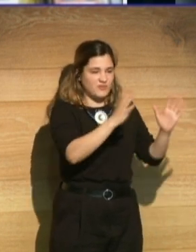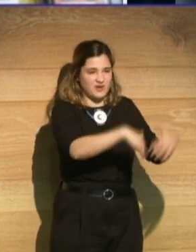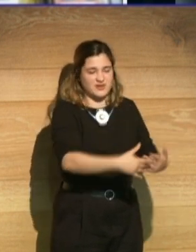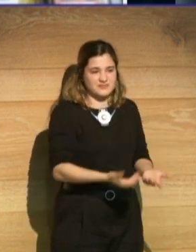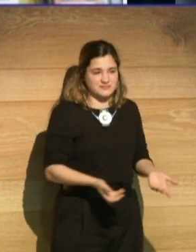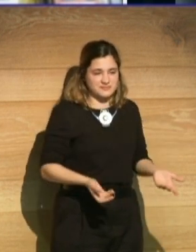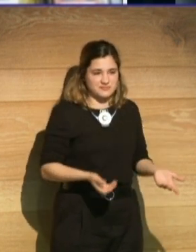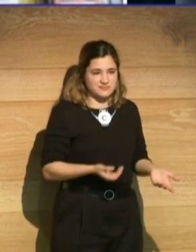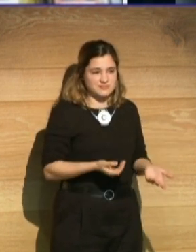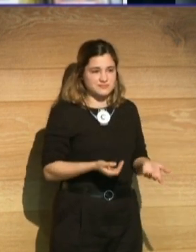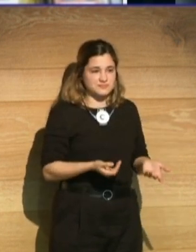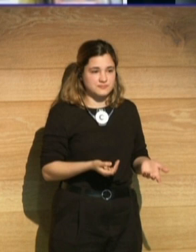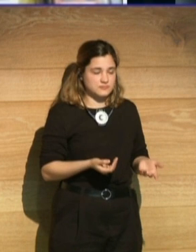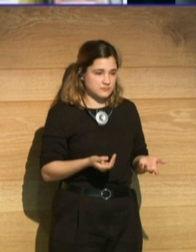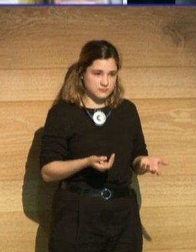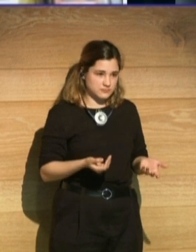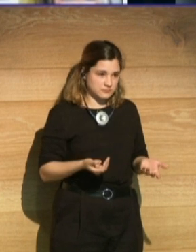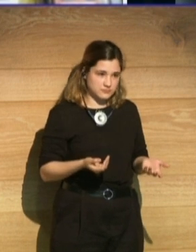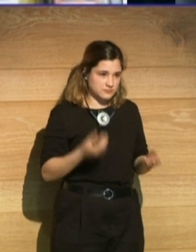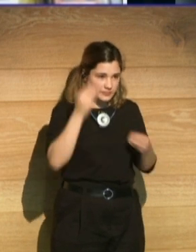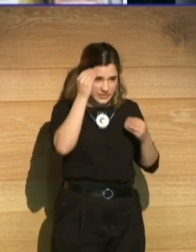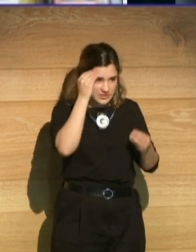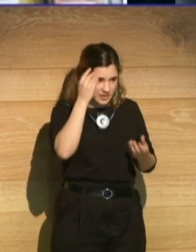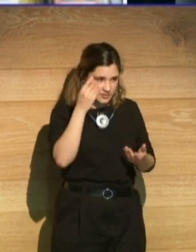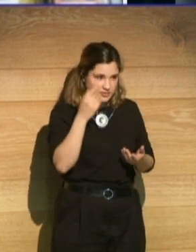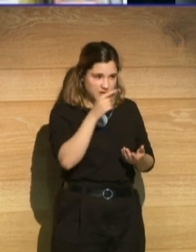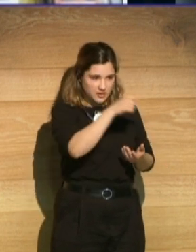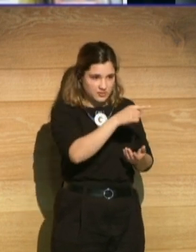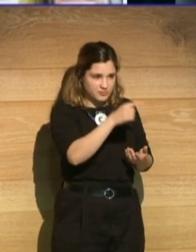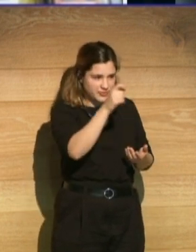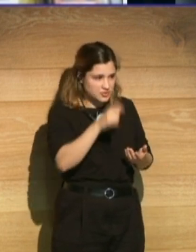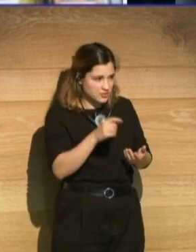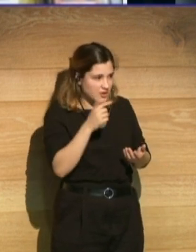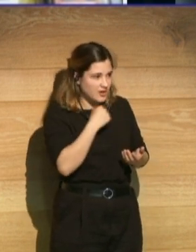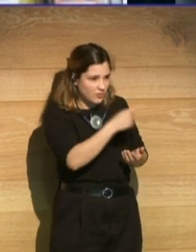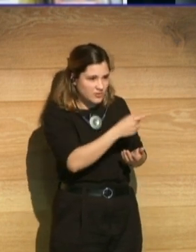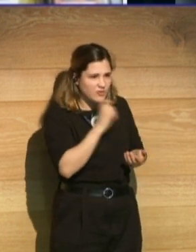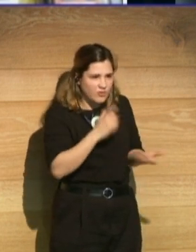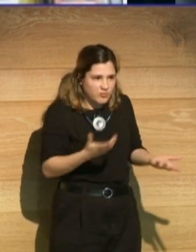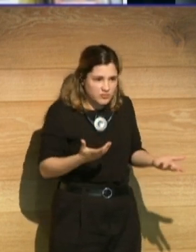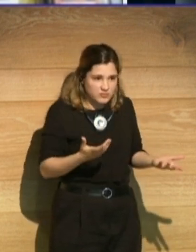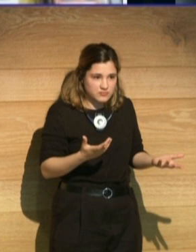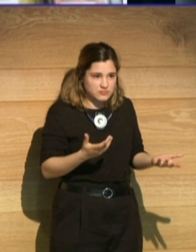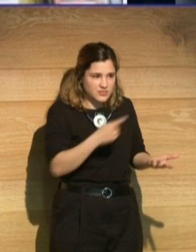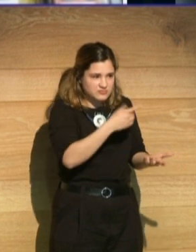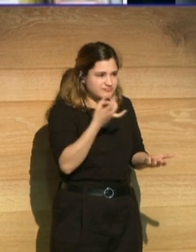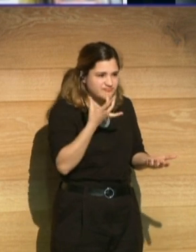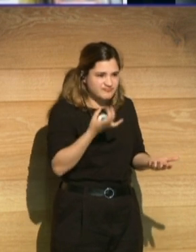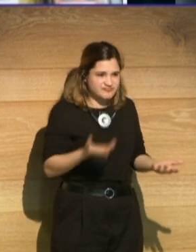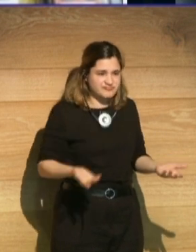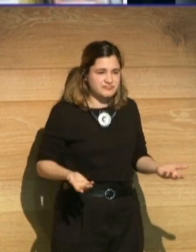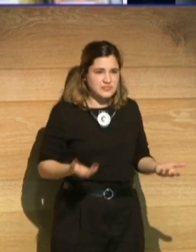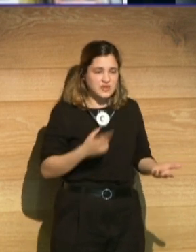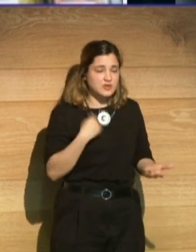Es impensable cómo puede que le guste a alguien. dice, ¿no? Es una forma de estupidez. Nosotros